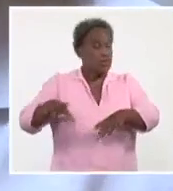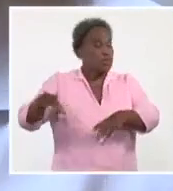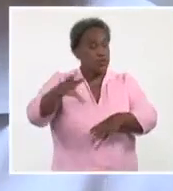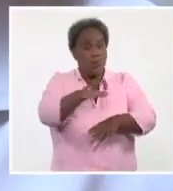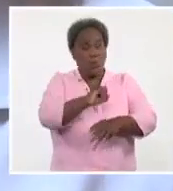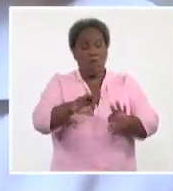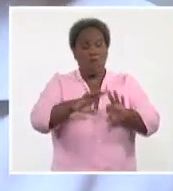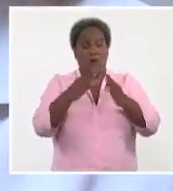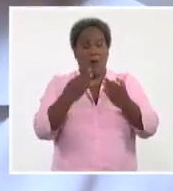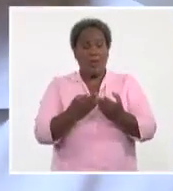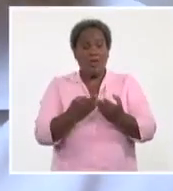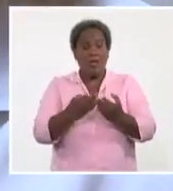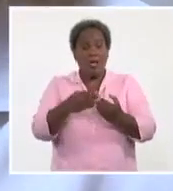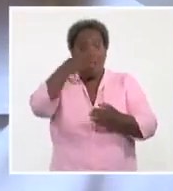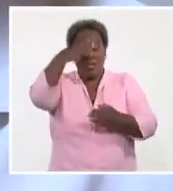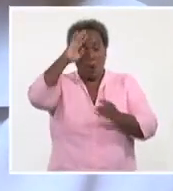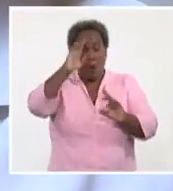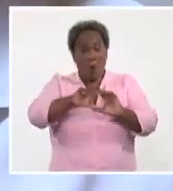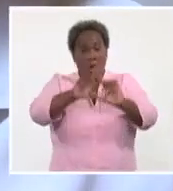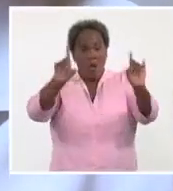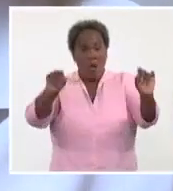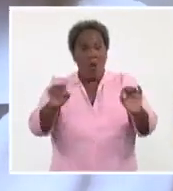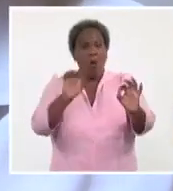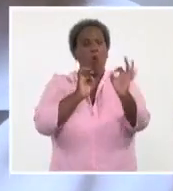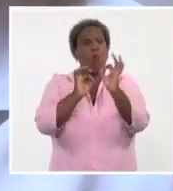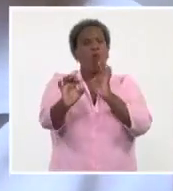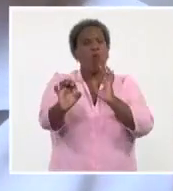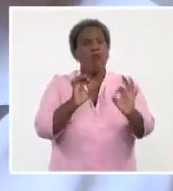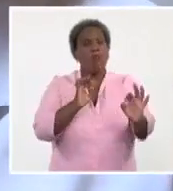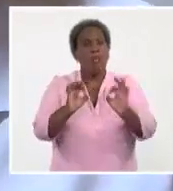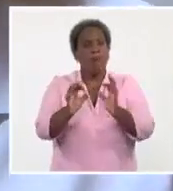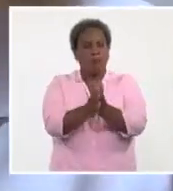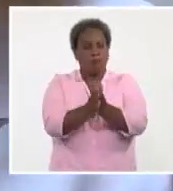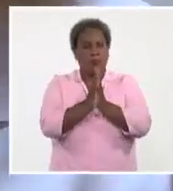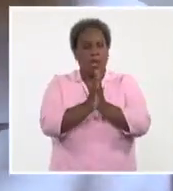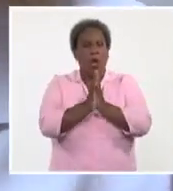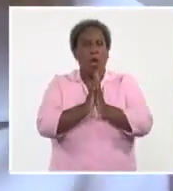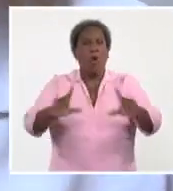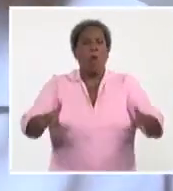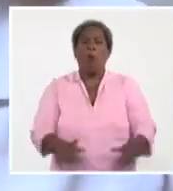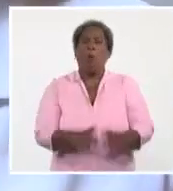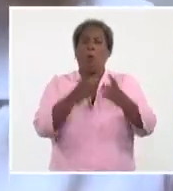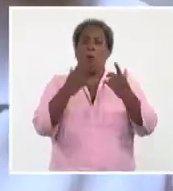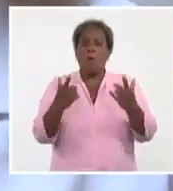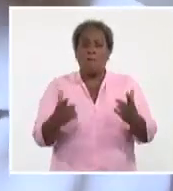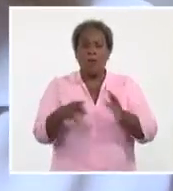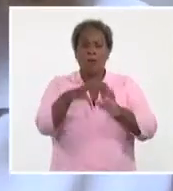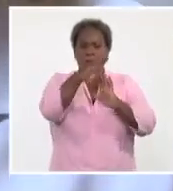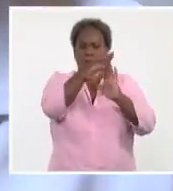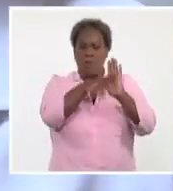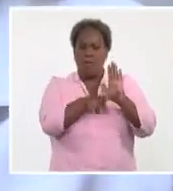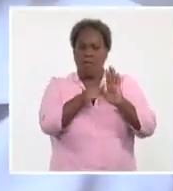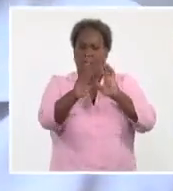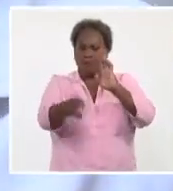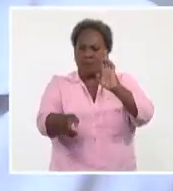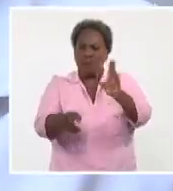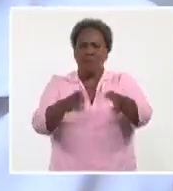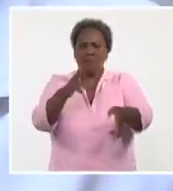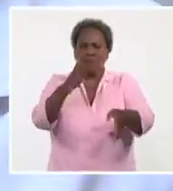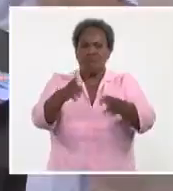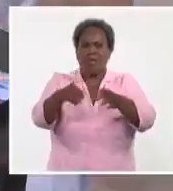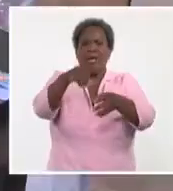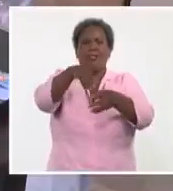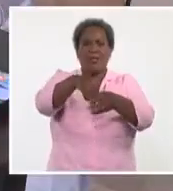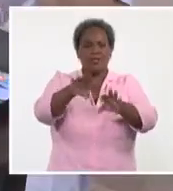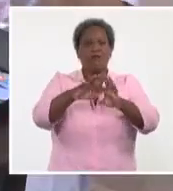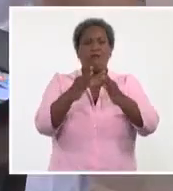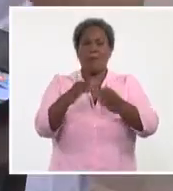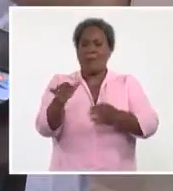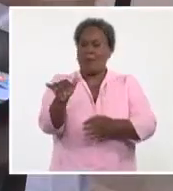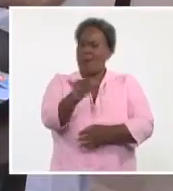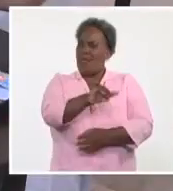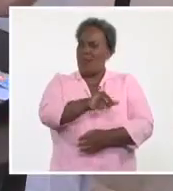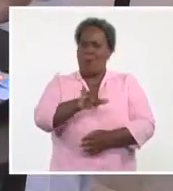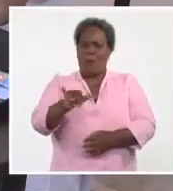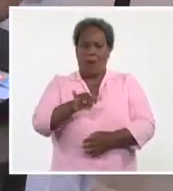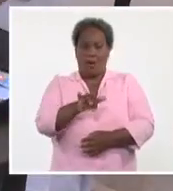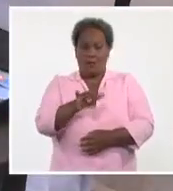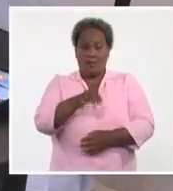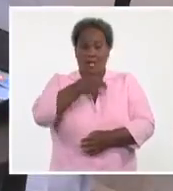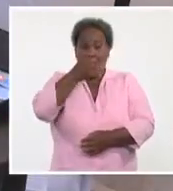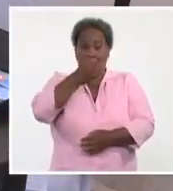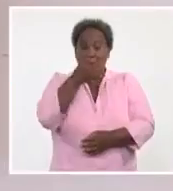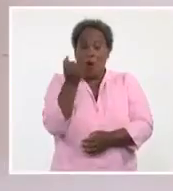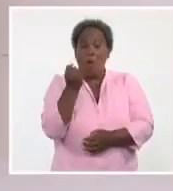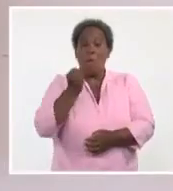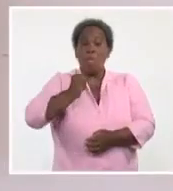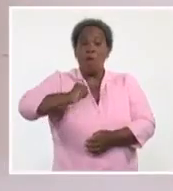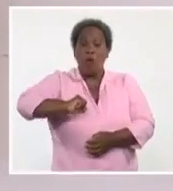que cuidemos el cumplimiento de todas las medidas que están indicadas también dentro de la familia. Describió las violaciones